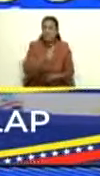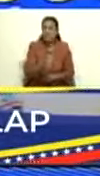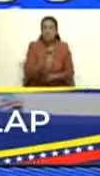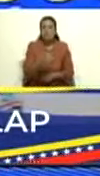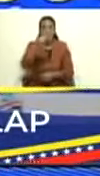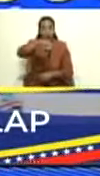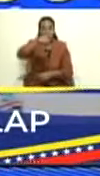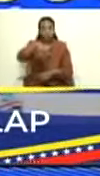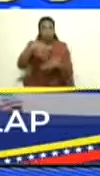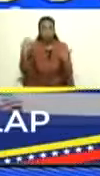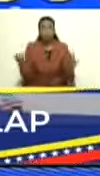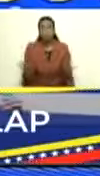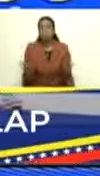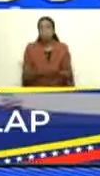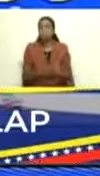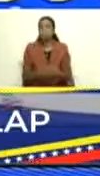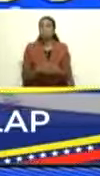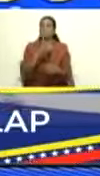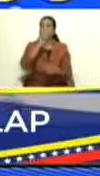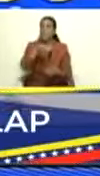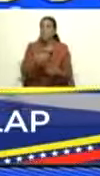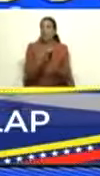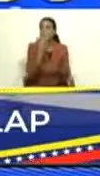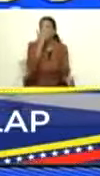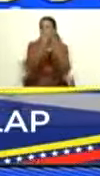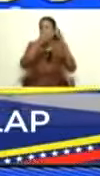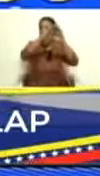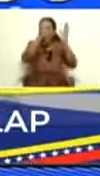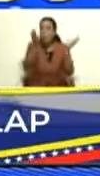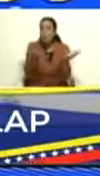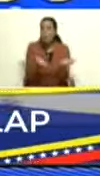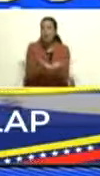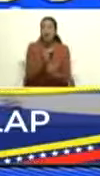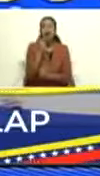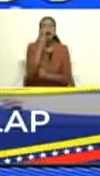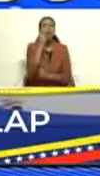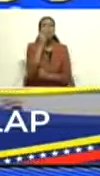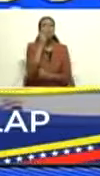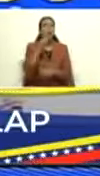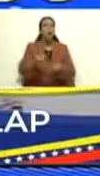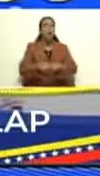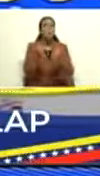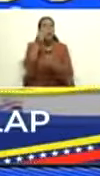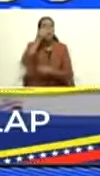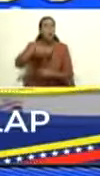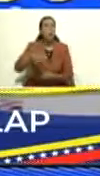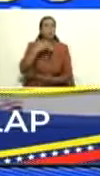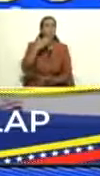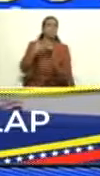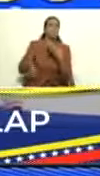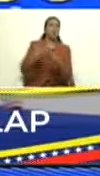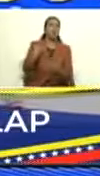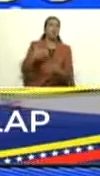aquí y en el mundo están acostumbrados a dañar al pueblo,